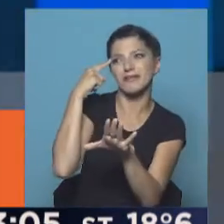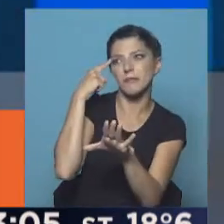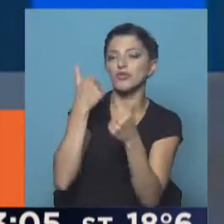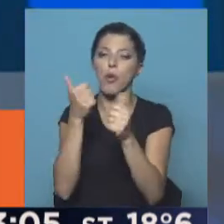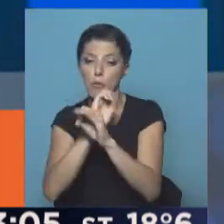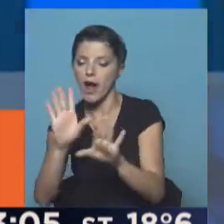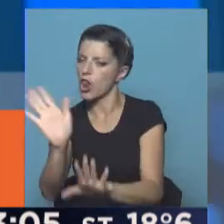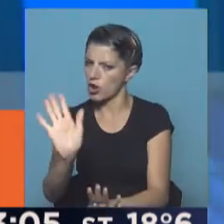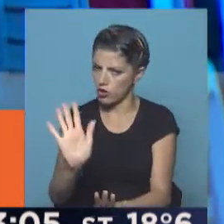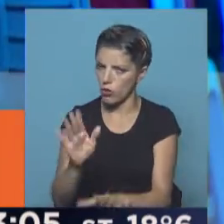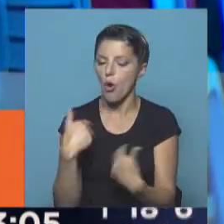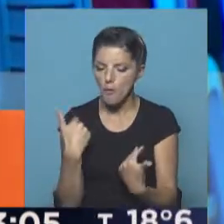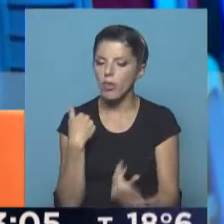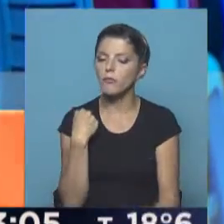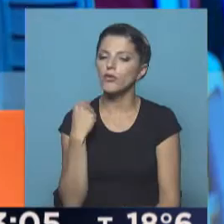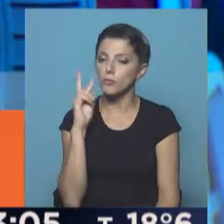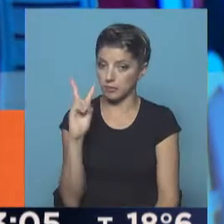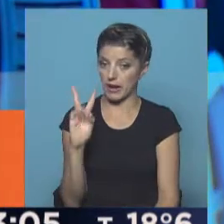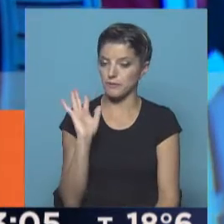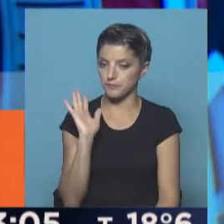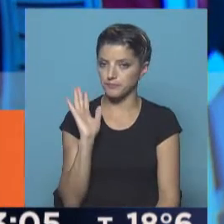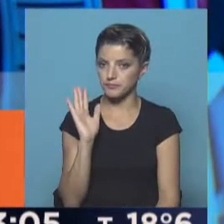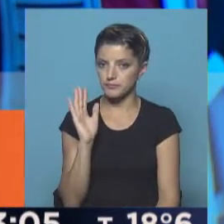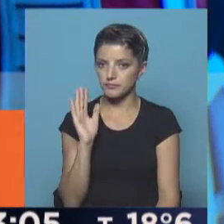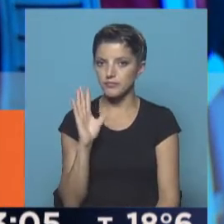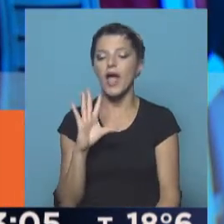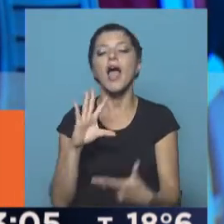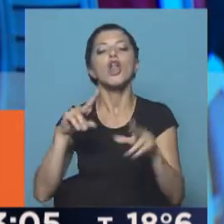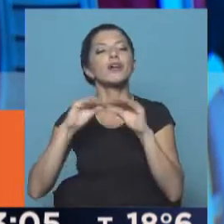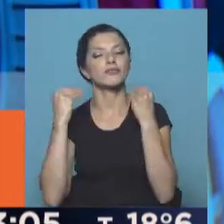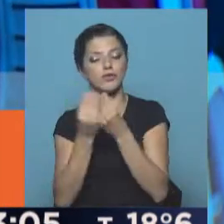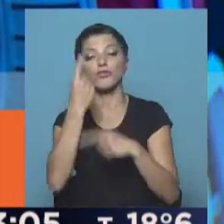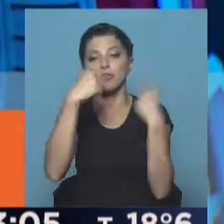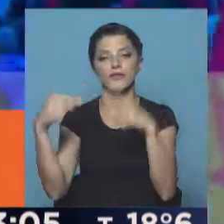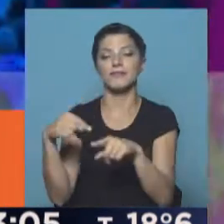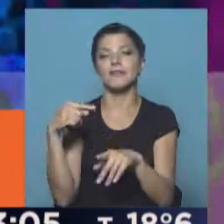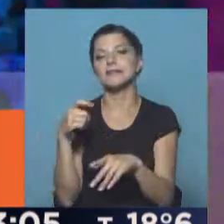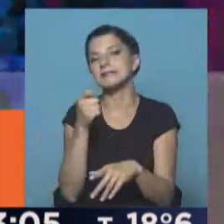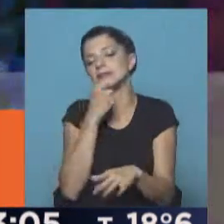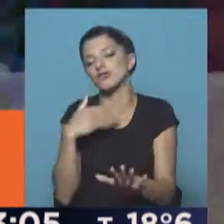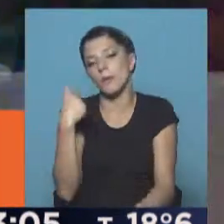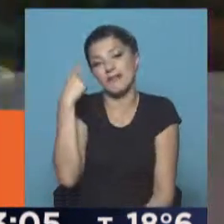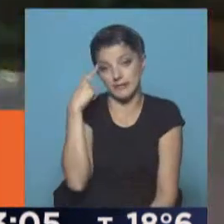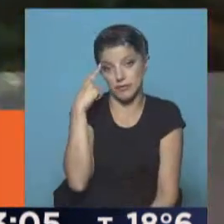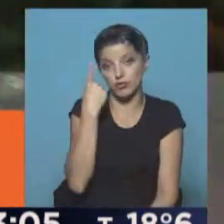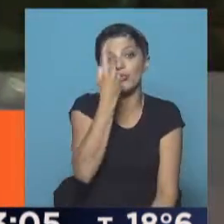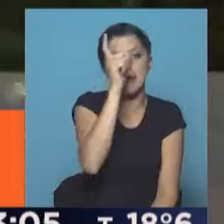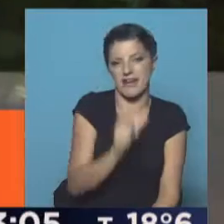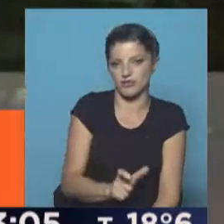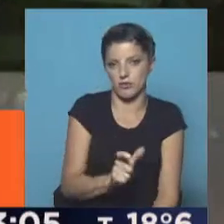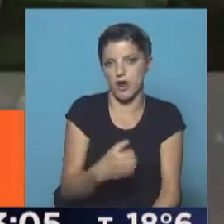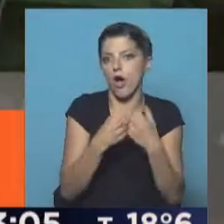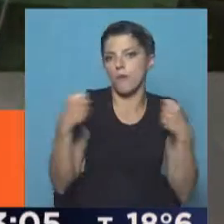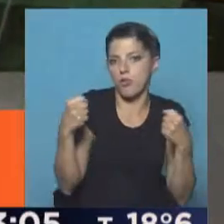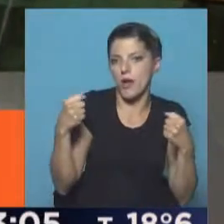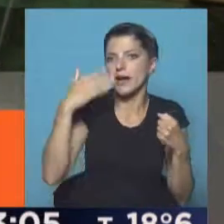Me parece, uno puede observar claramente que los métodos son distintos de los resultados pensando en si nos gustaría un dictador que tiene resultados económicos o